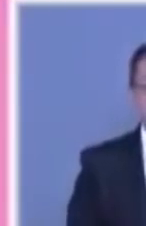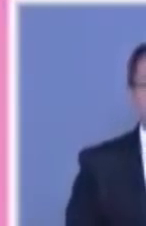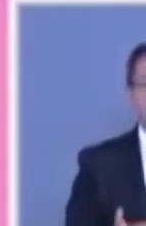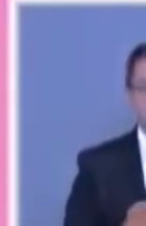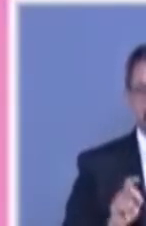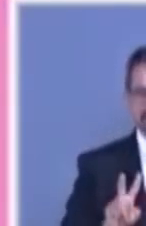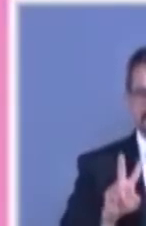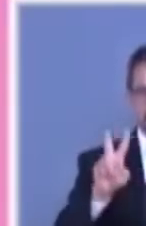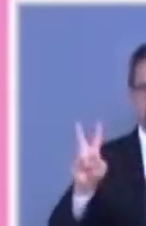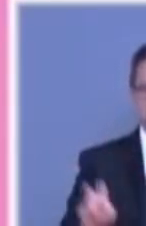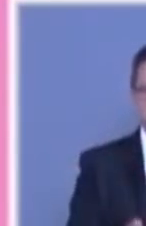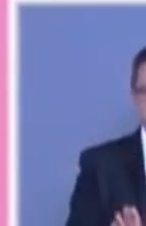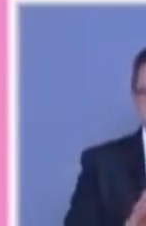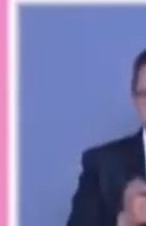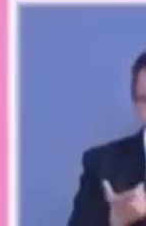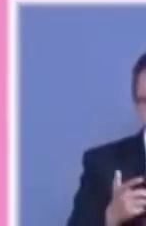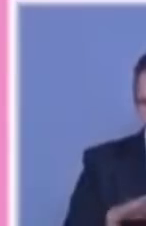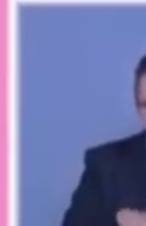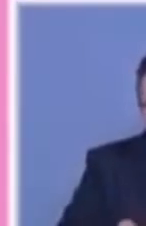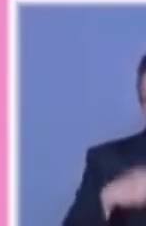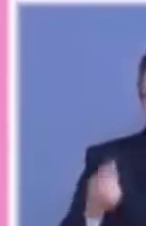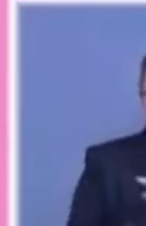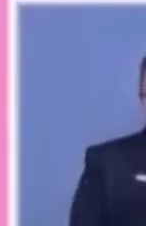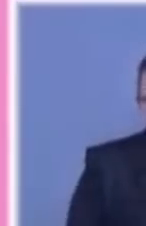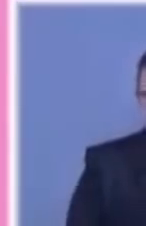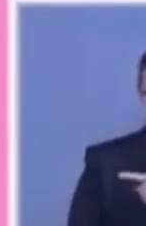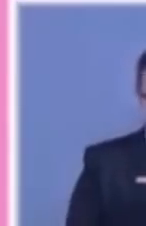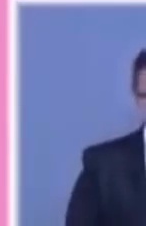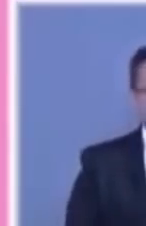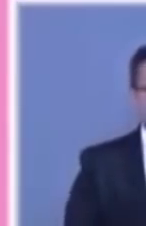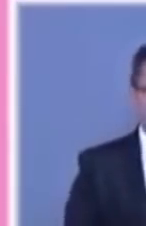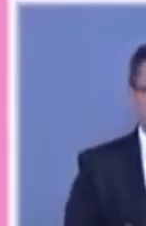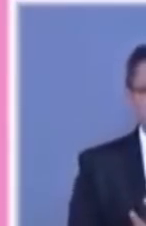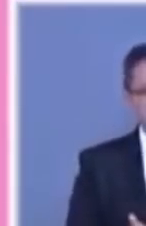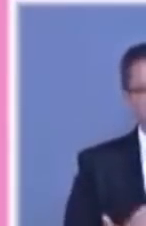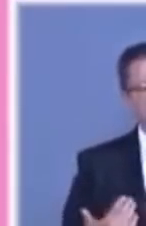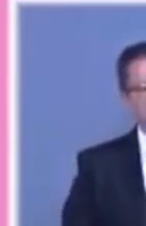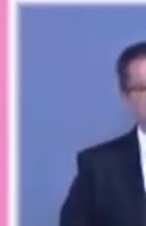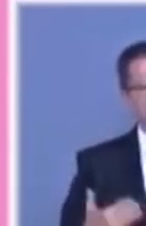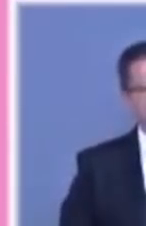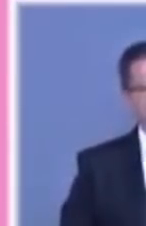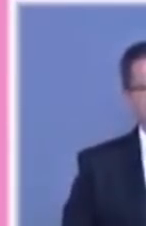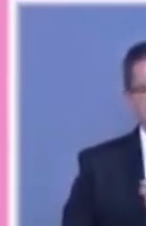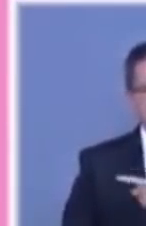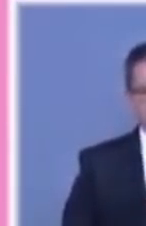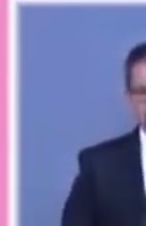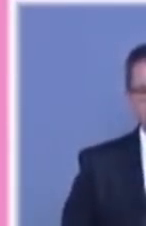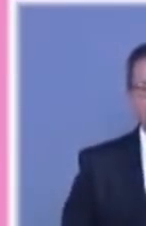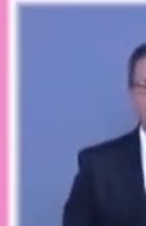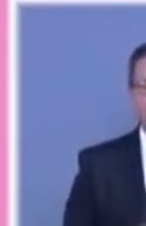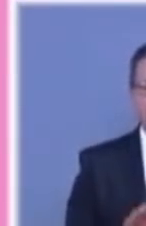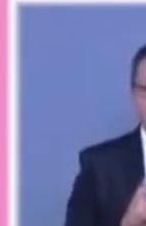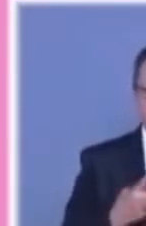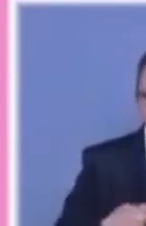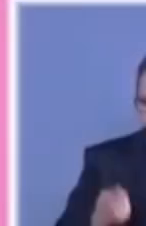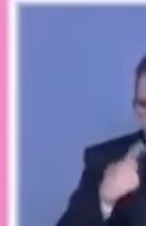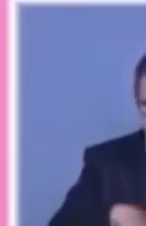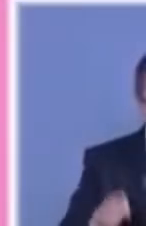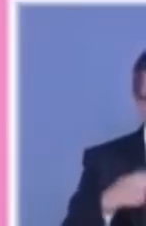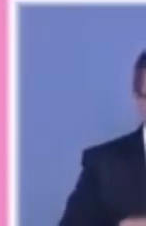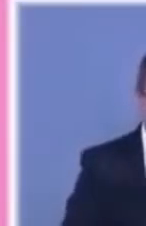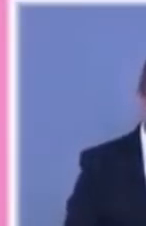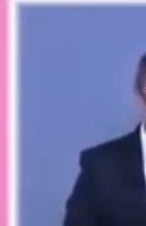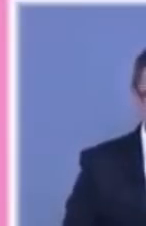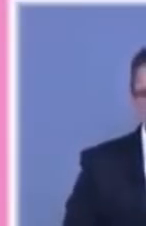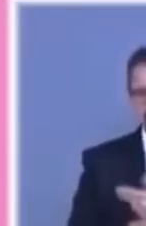endeudamiento efectivamente es serio y se tiene que resolver a través de una renegociación de la deuda, pero la deuda ya la tenemos adquirida.